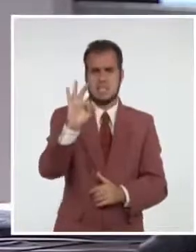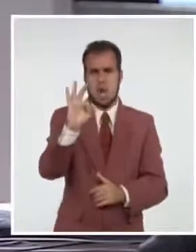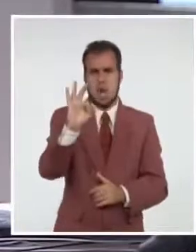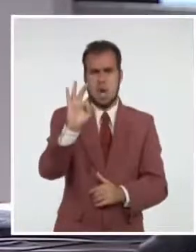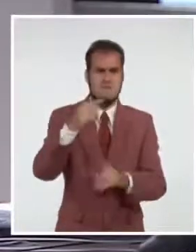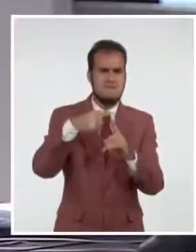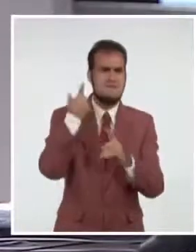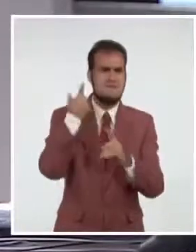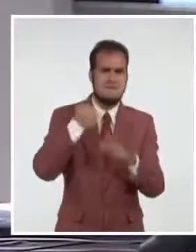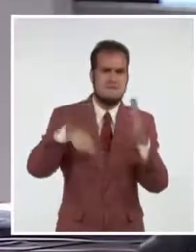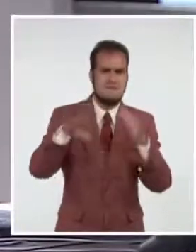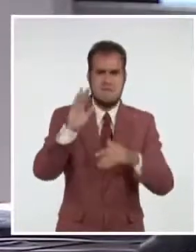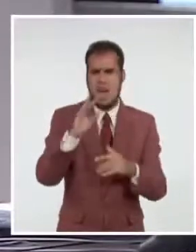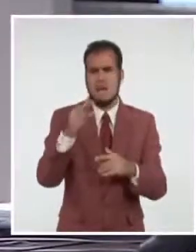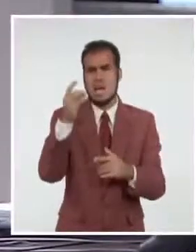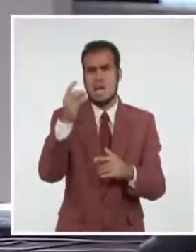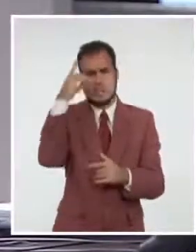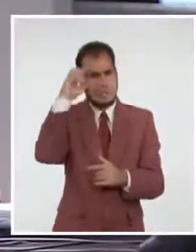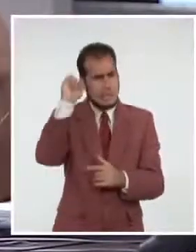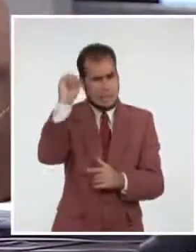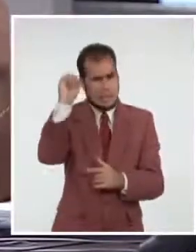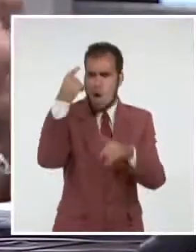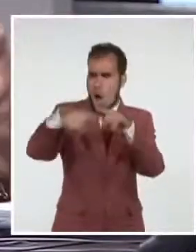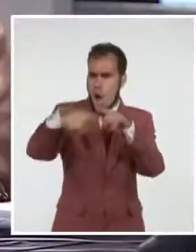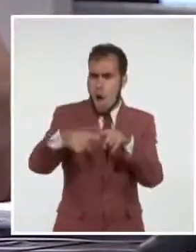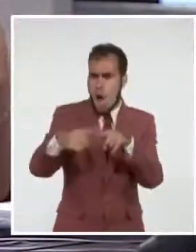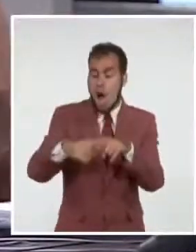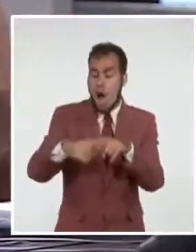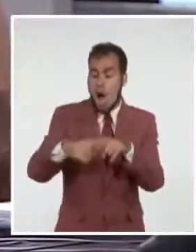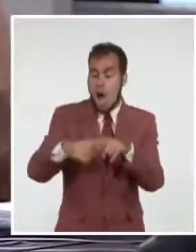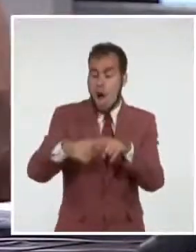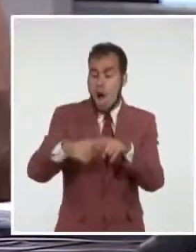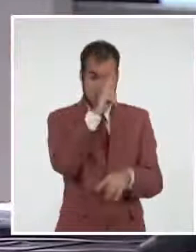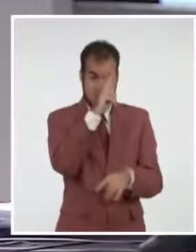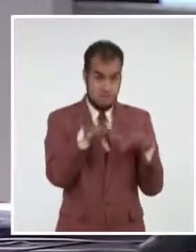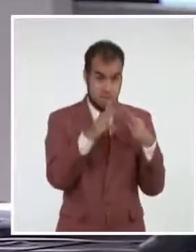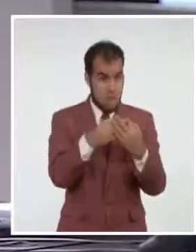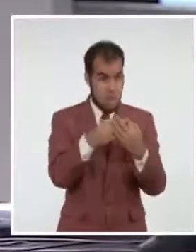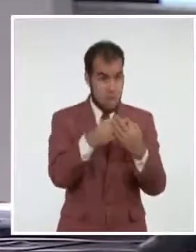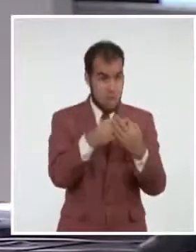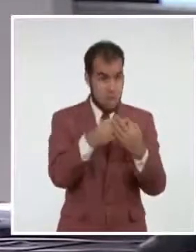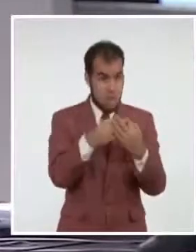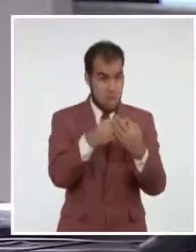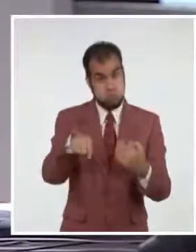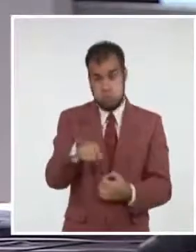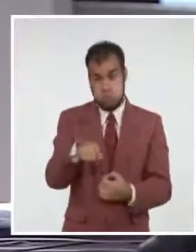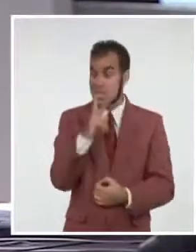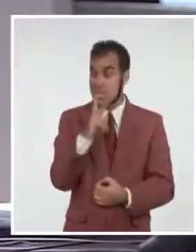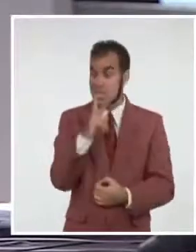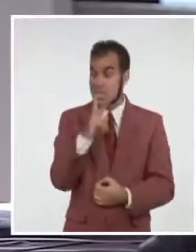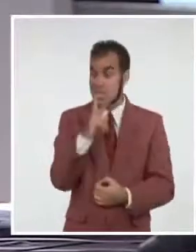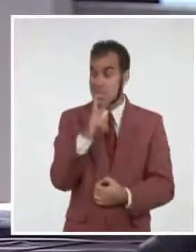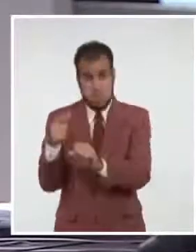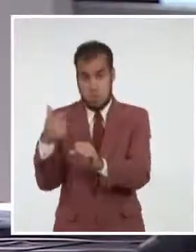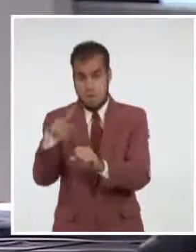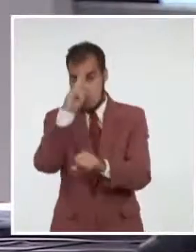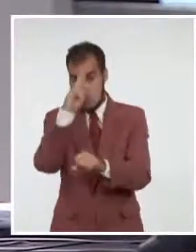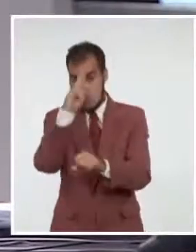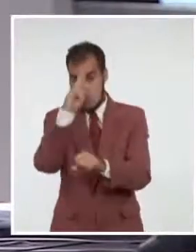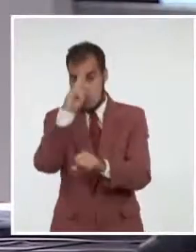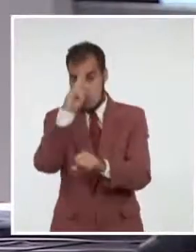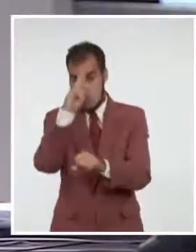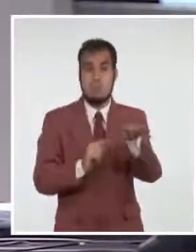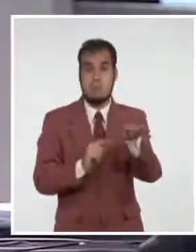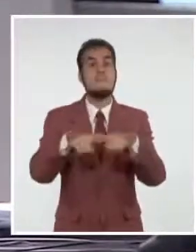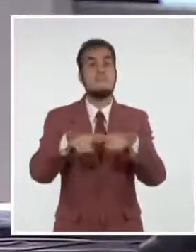falta de aire. Ese médico tiene que tener la rapidez, la oportunidad de ingresarlo en una institución, porque cambia el